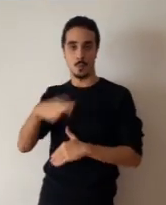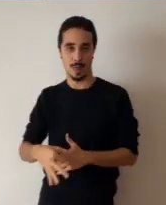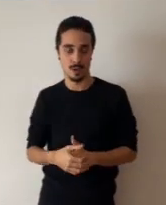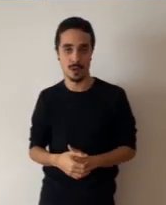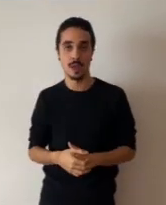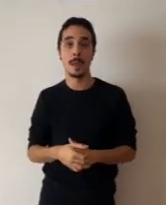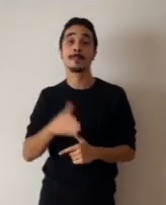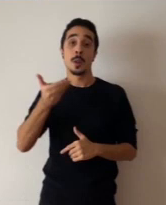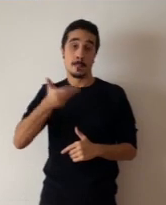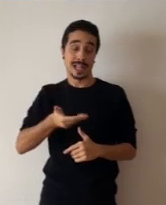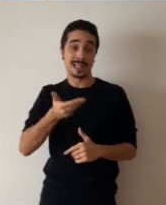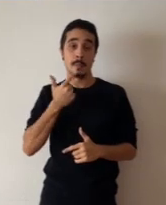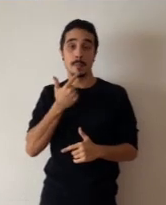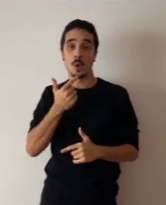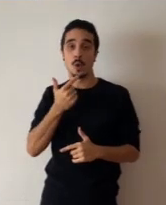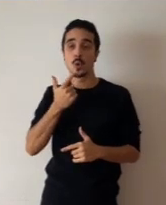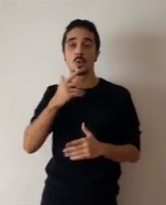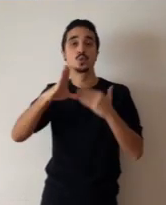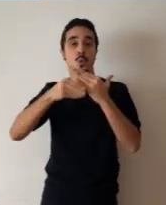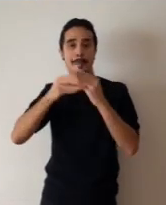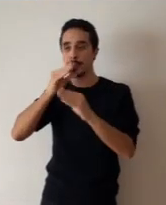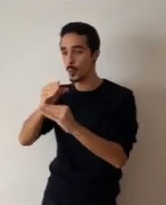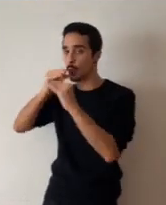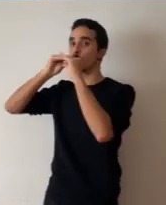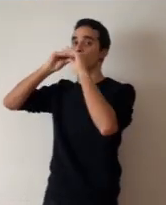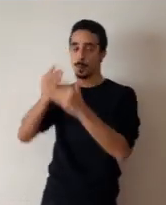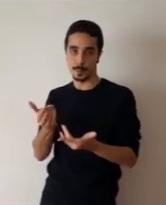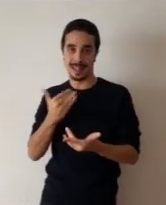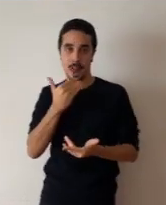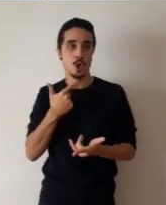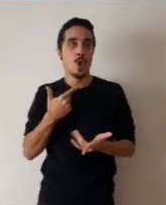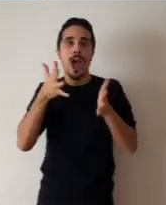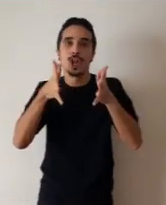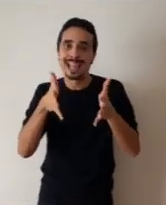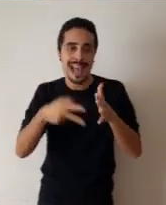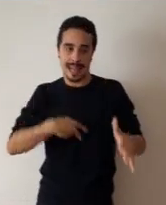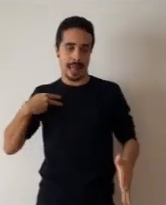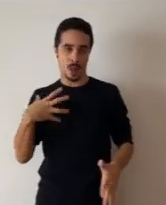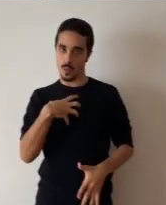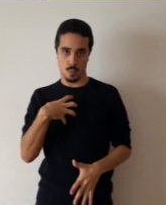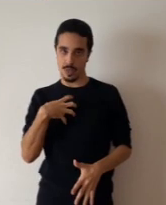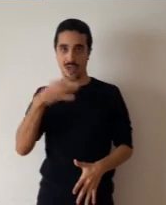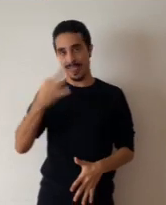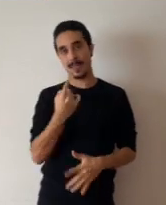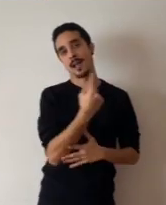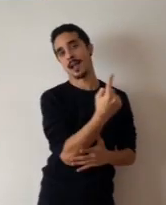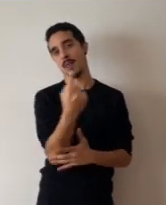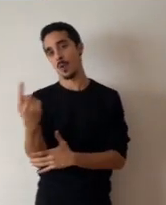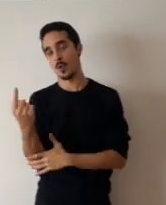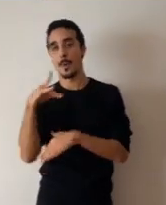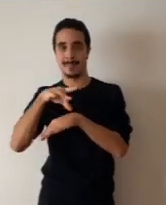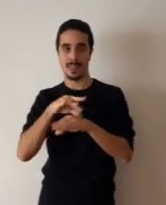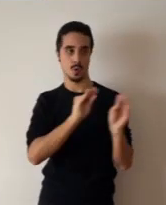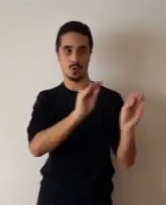Salir a la calle y tomar el sol. Entonces, tomar algún suplemento oral, que yo no lo puedo aconsejar de manera general, eso lo tiene que hacer a